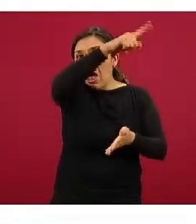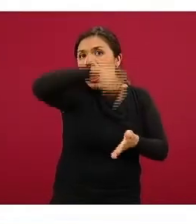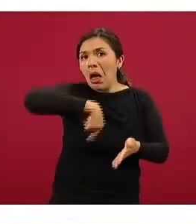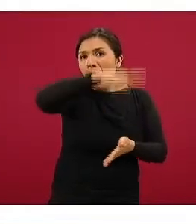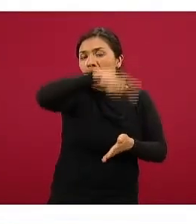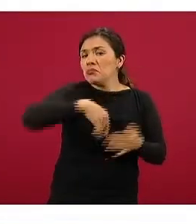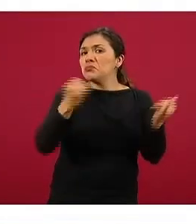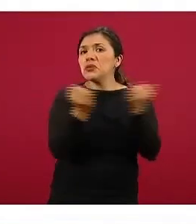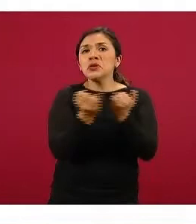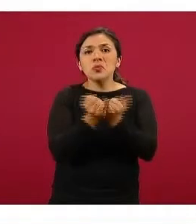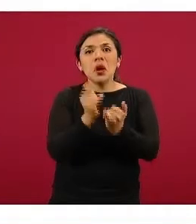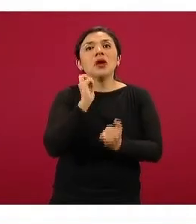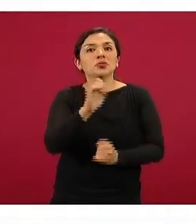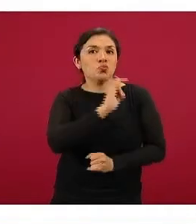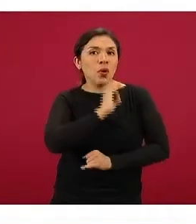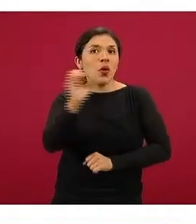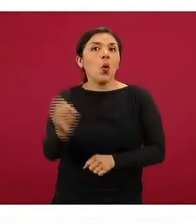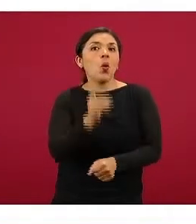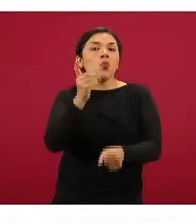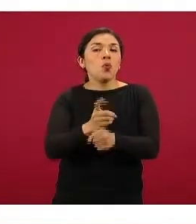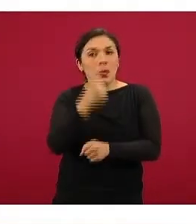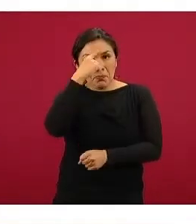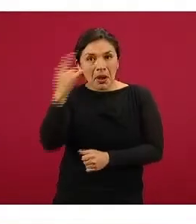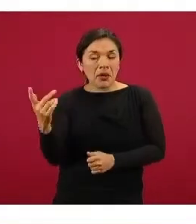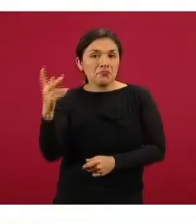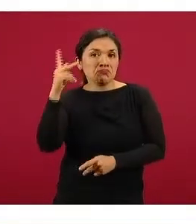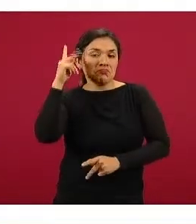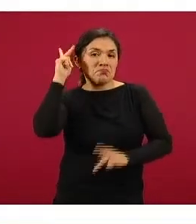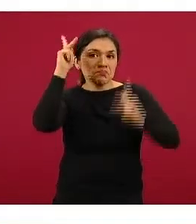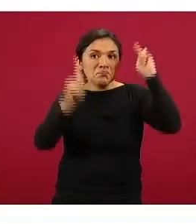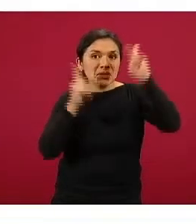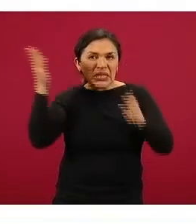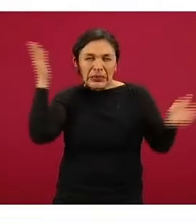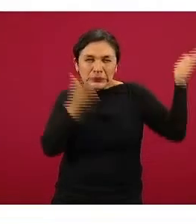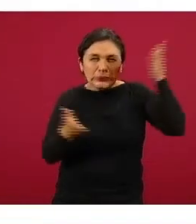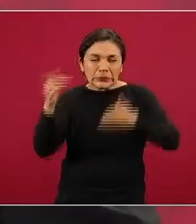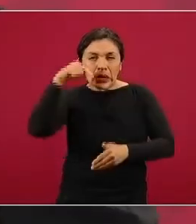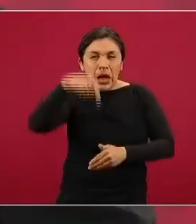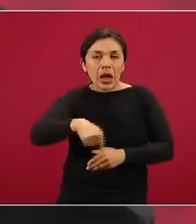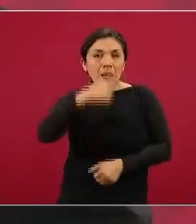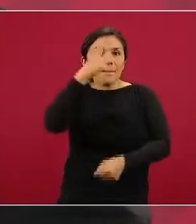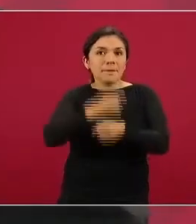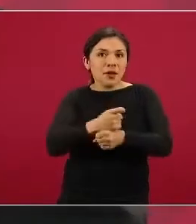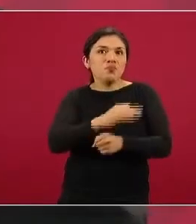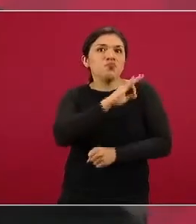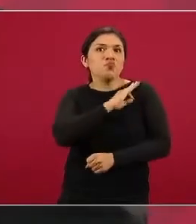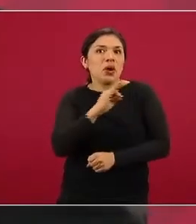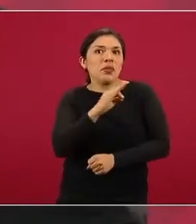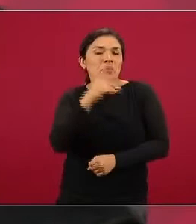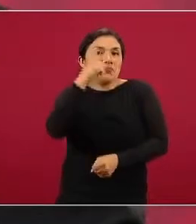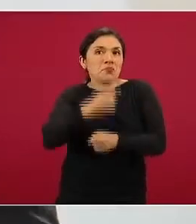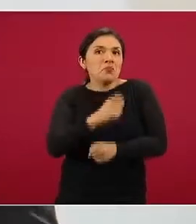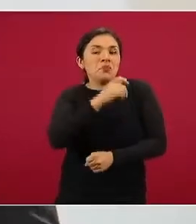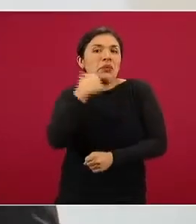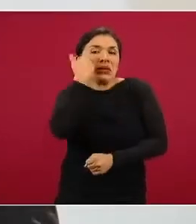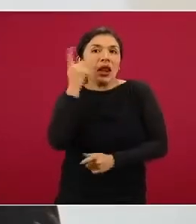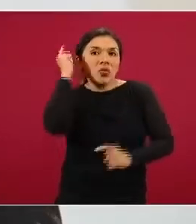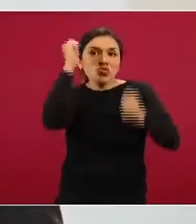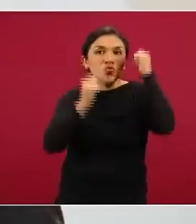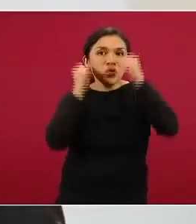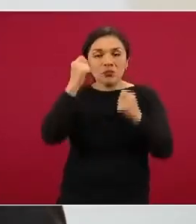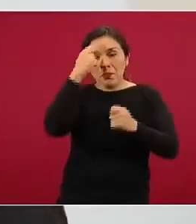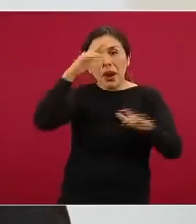Que también se abre otra posibilidad de que México sea la gran opción para poder cambiar